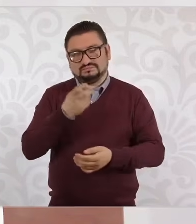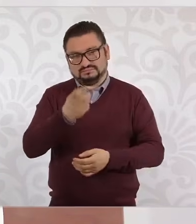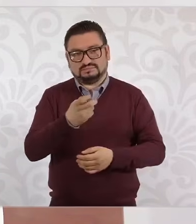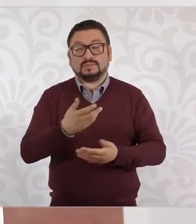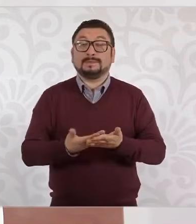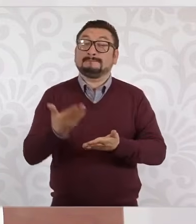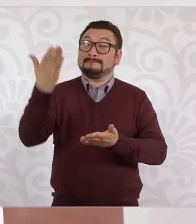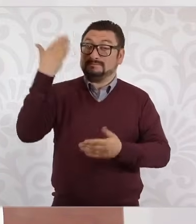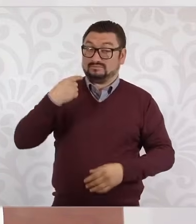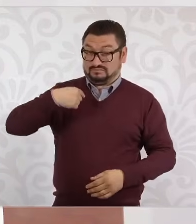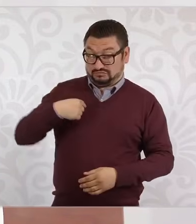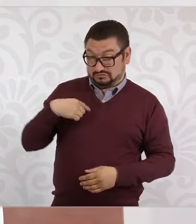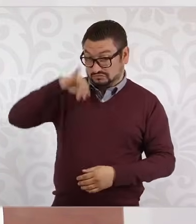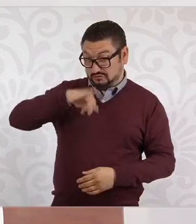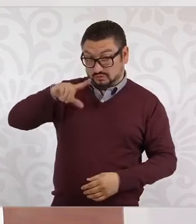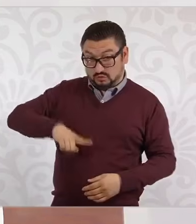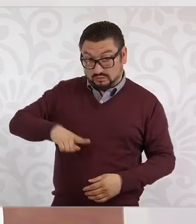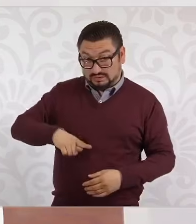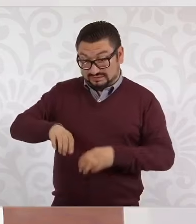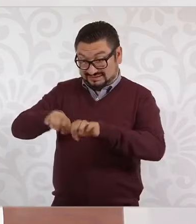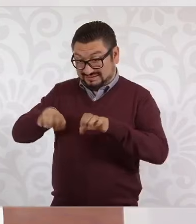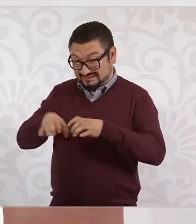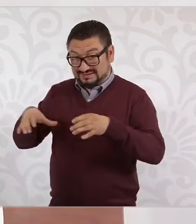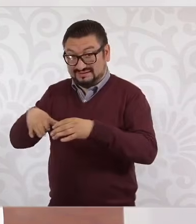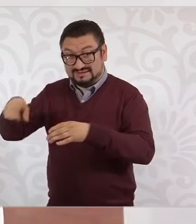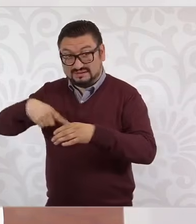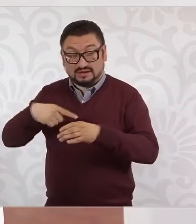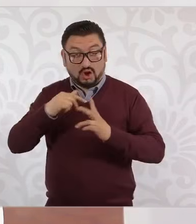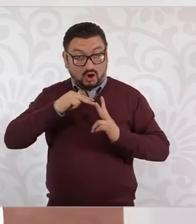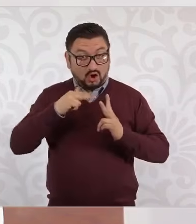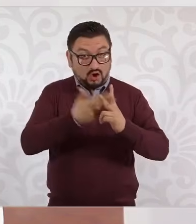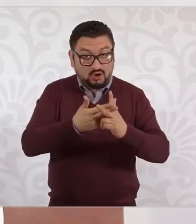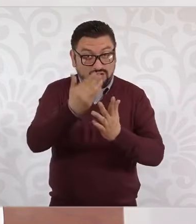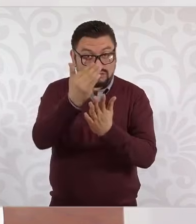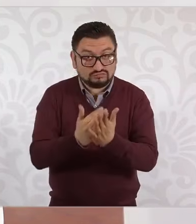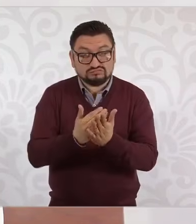fui jefa de gobierno, este equipo bajó los homicidios en 50%,